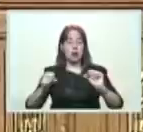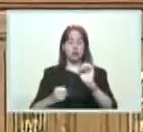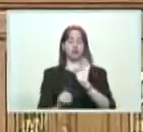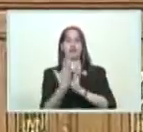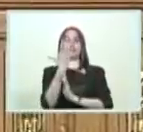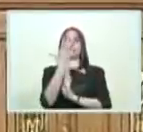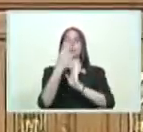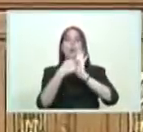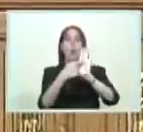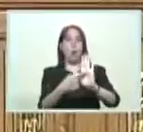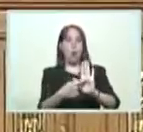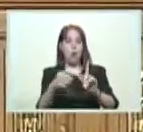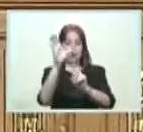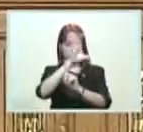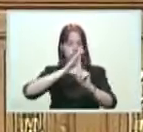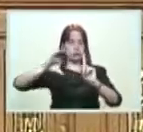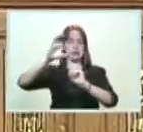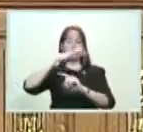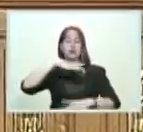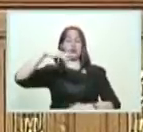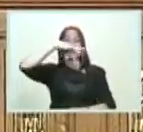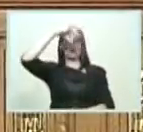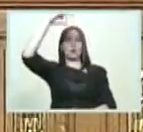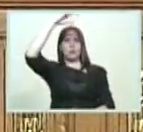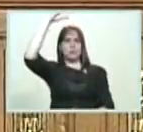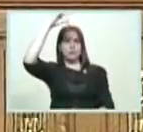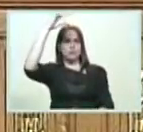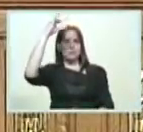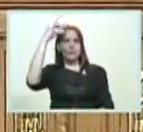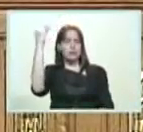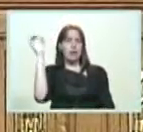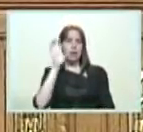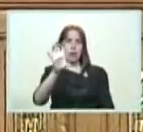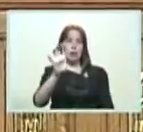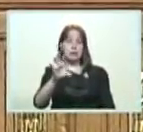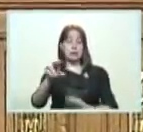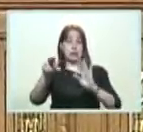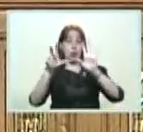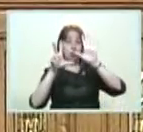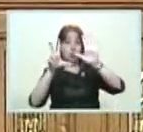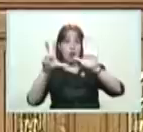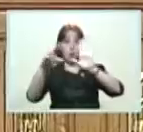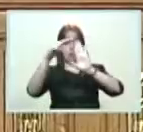la cultura, la identidad, la espiritualidad del país. En octavo lugar,